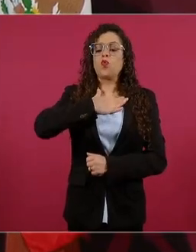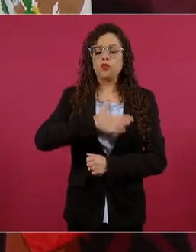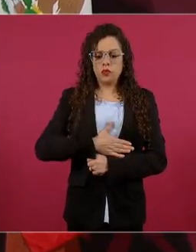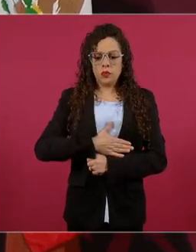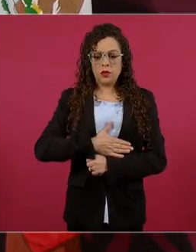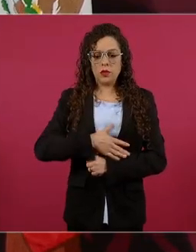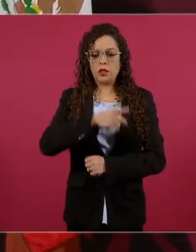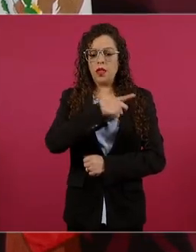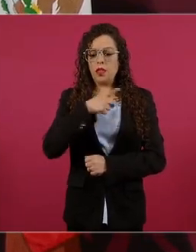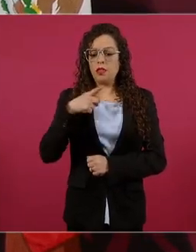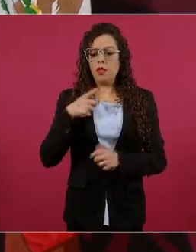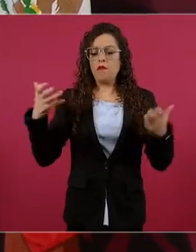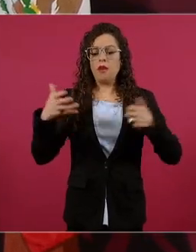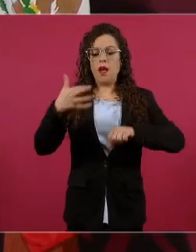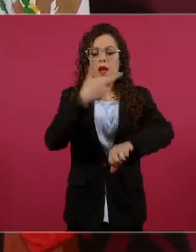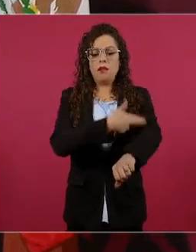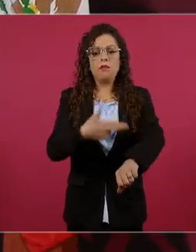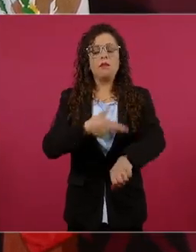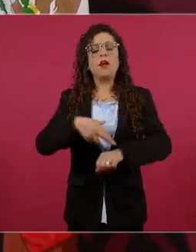rápida,